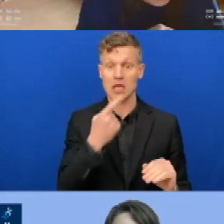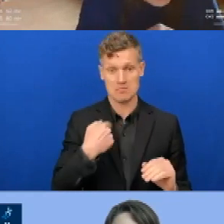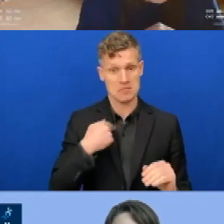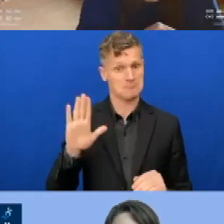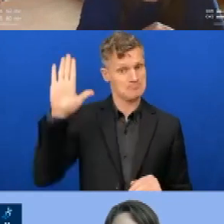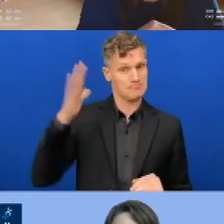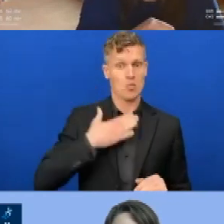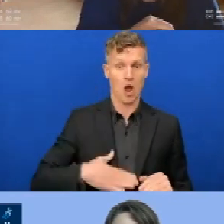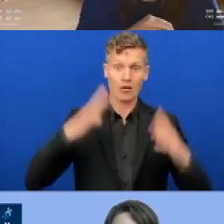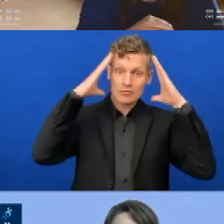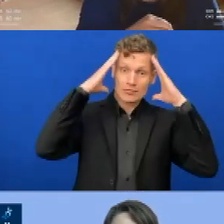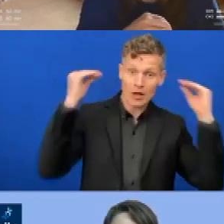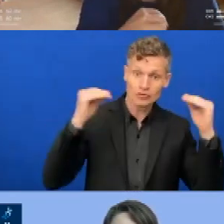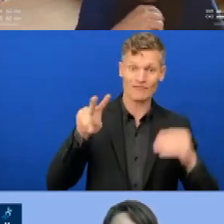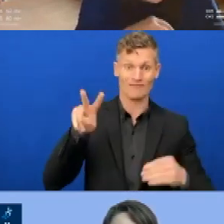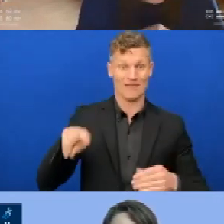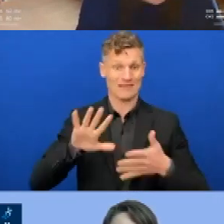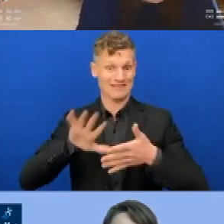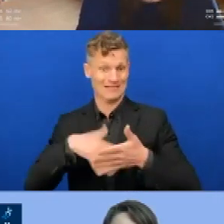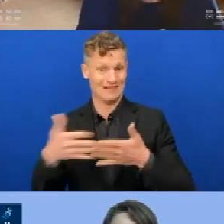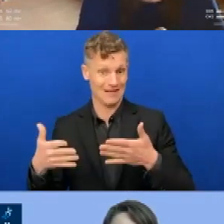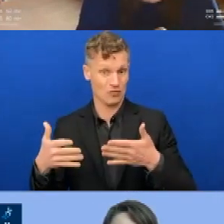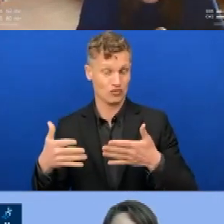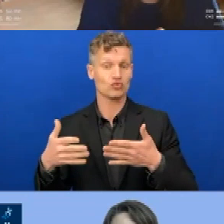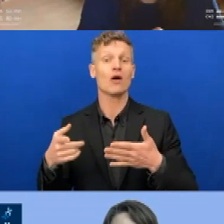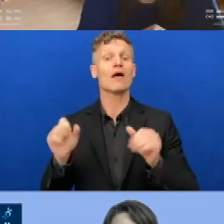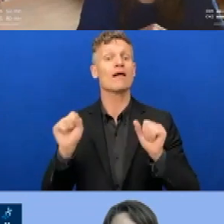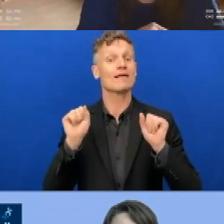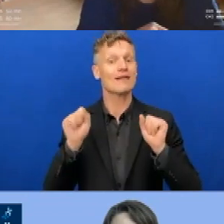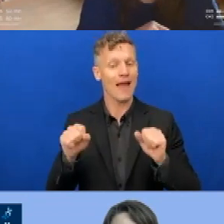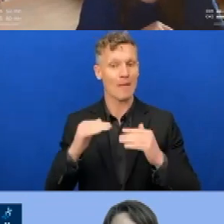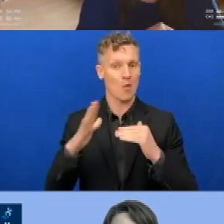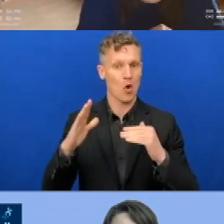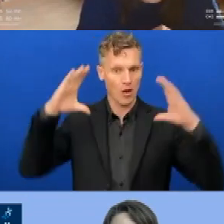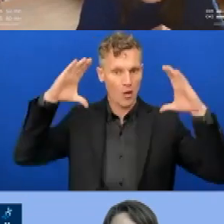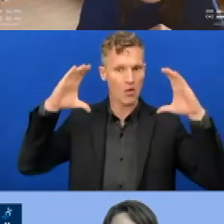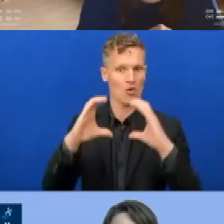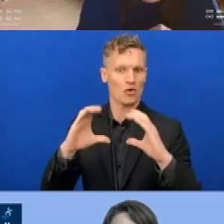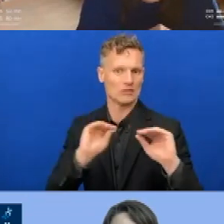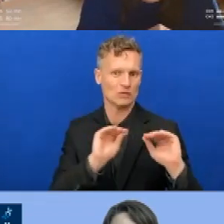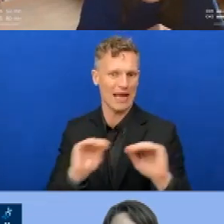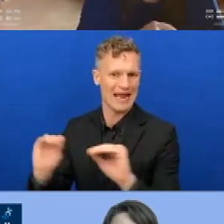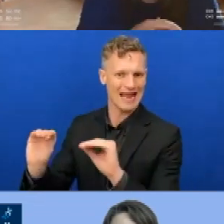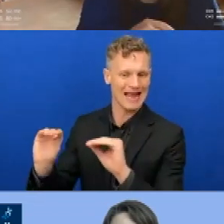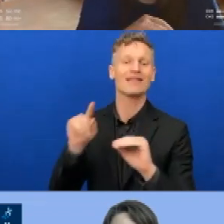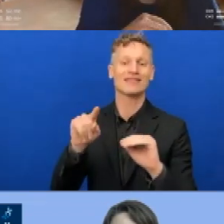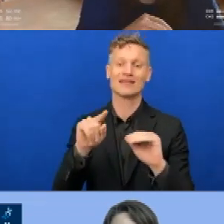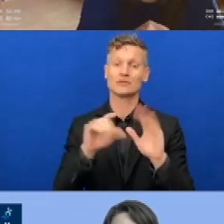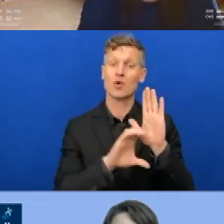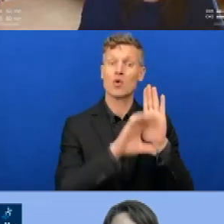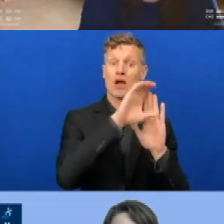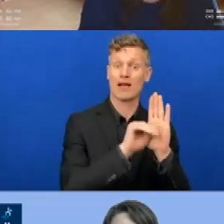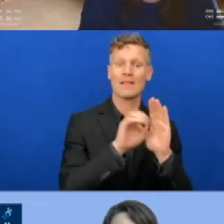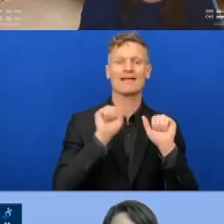y solamente la lengua de señas flamenca, porque así podremos adaptar mejor el currículum a